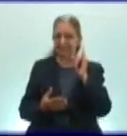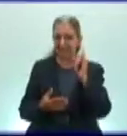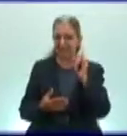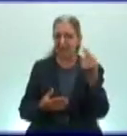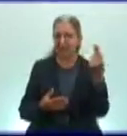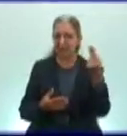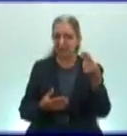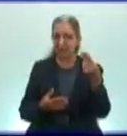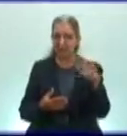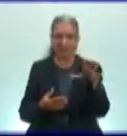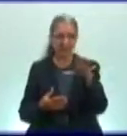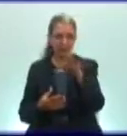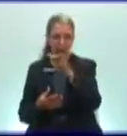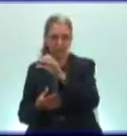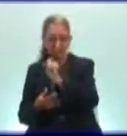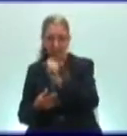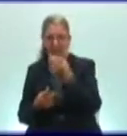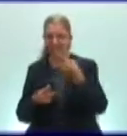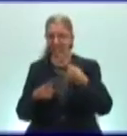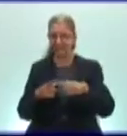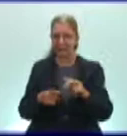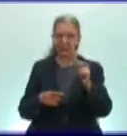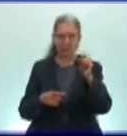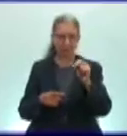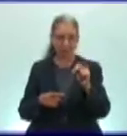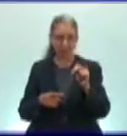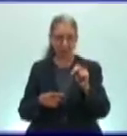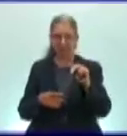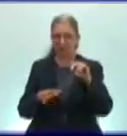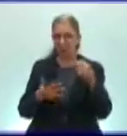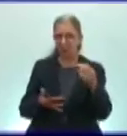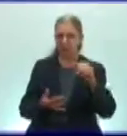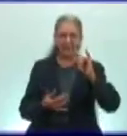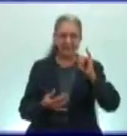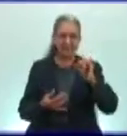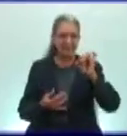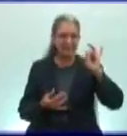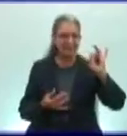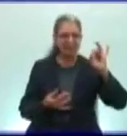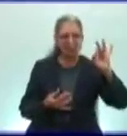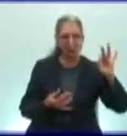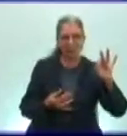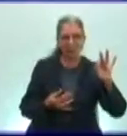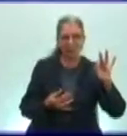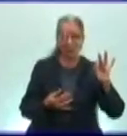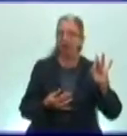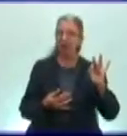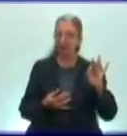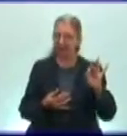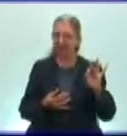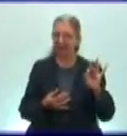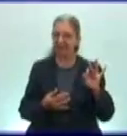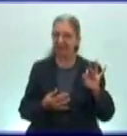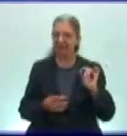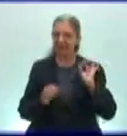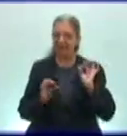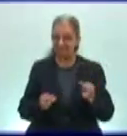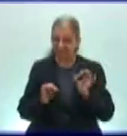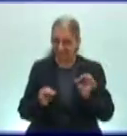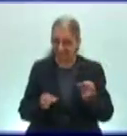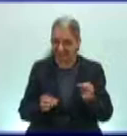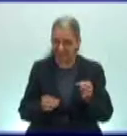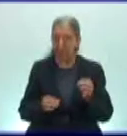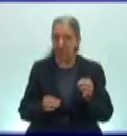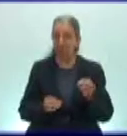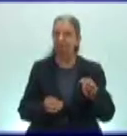Difieren, por supuesto, en la cantidad de neutrones. Sin embargo, ¿qué sucede con la cantidad de protones en su núcleo? Es el mismo,